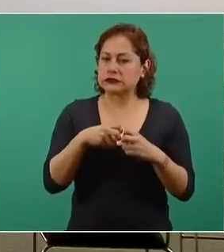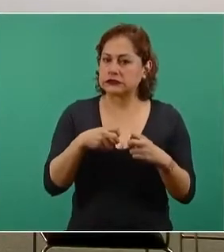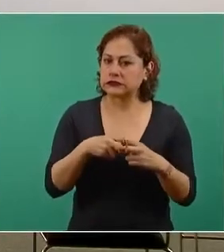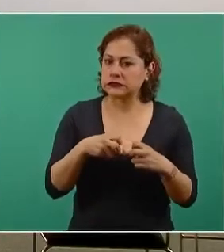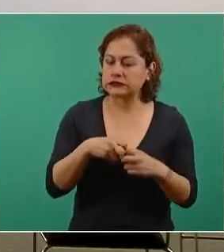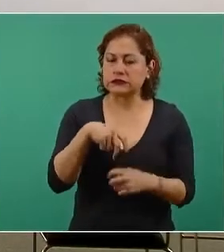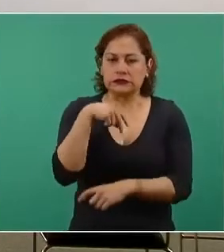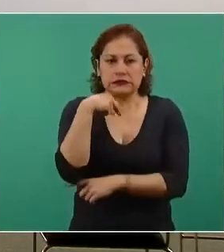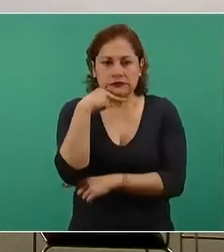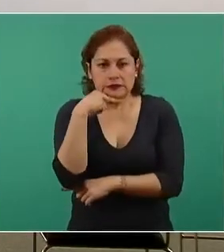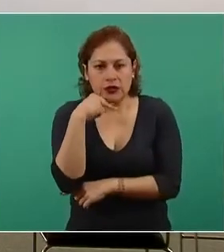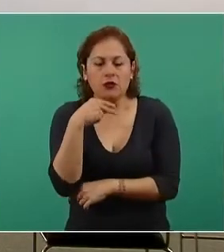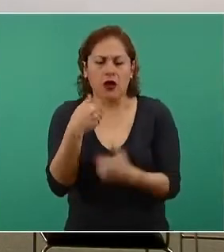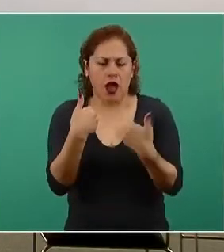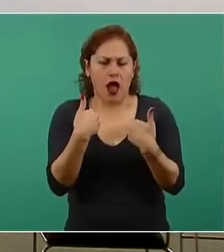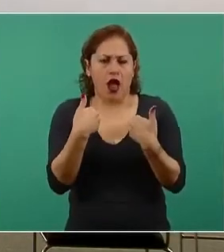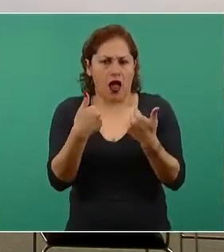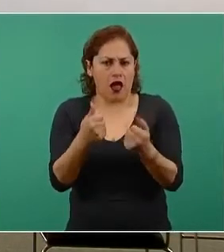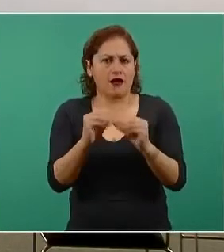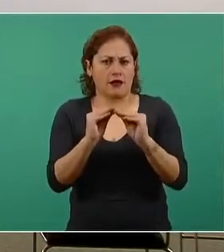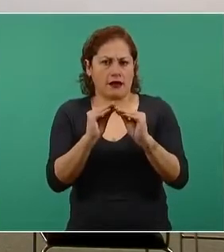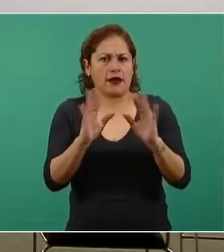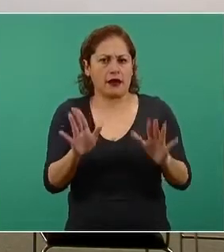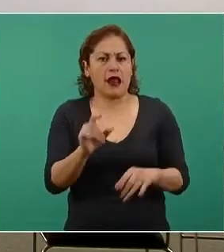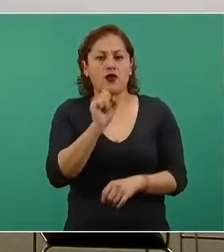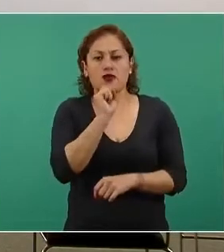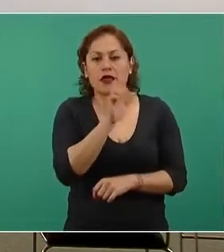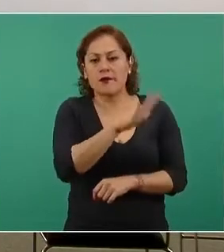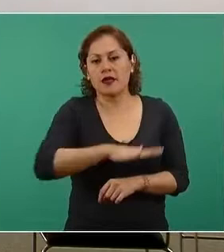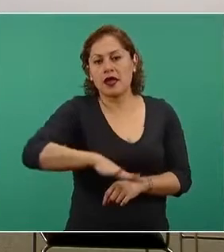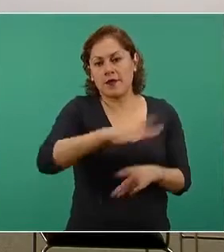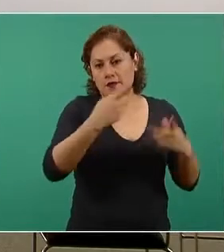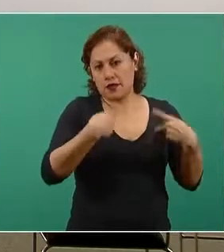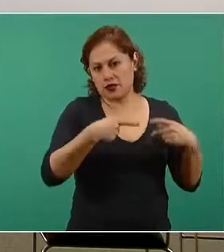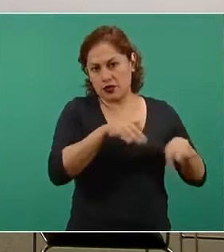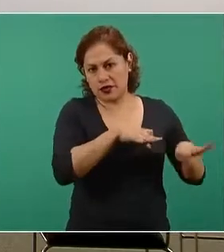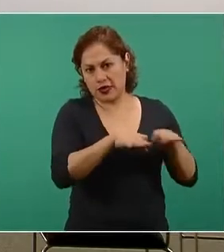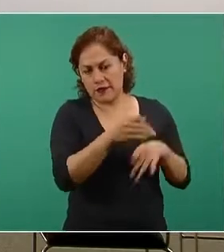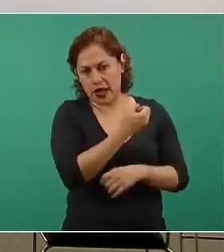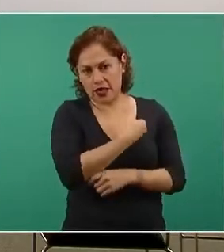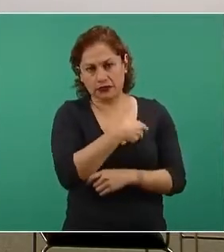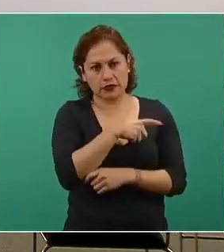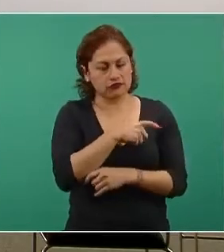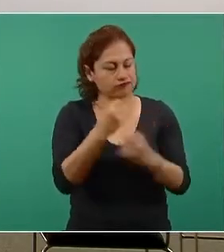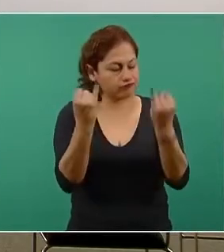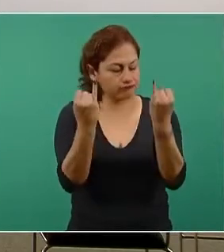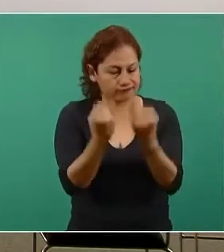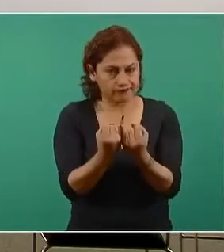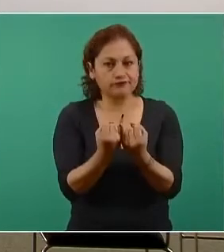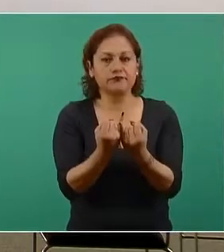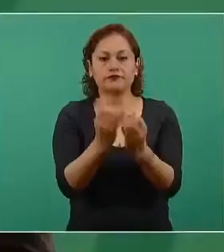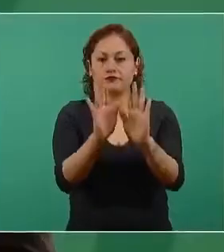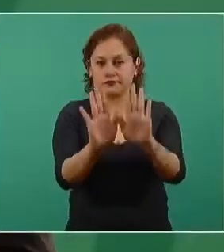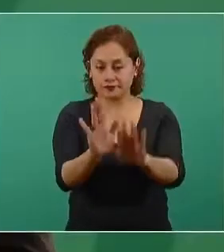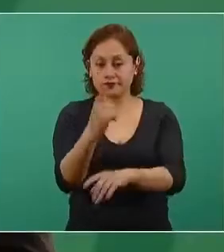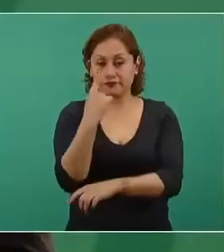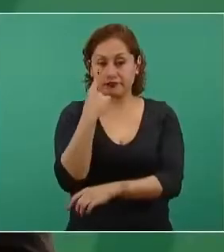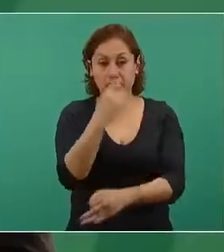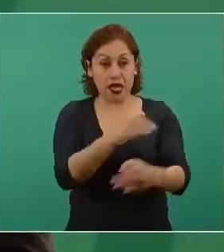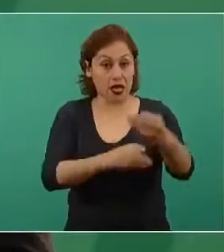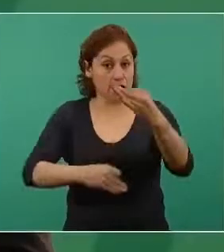mexicana, llámese población general, personal de salud, ¿no? Y creo que es importante que estemos muy conscientes a